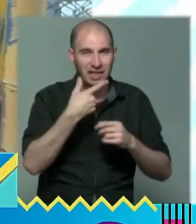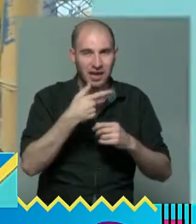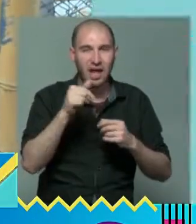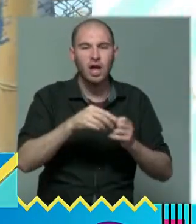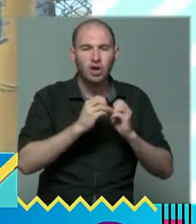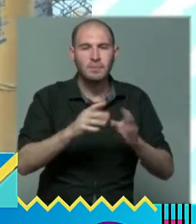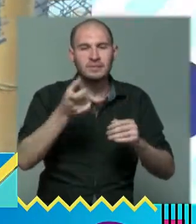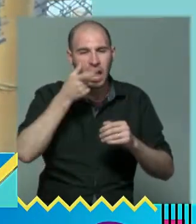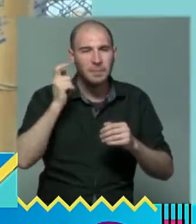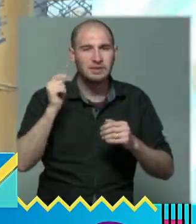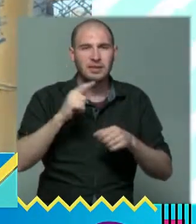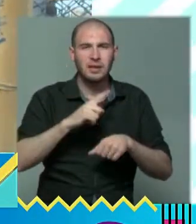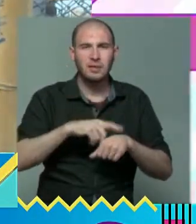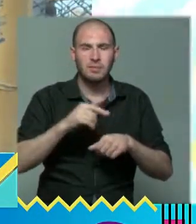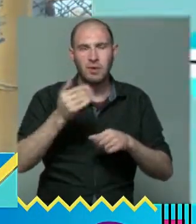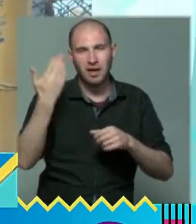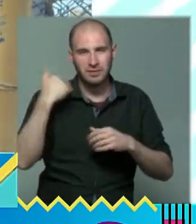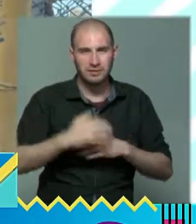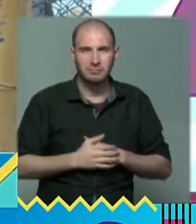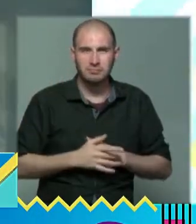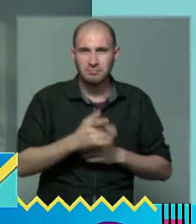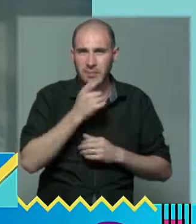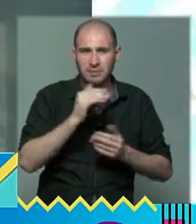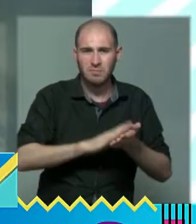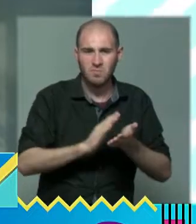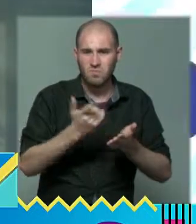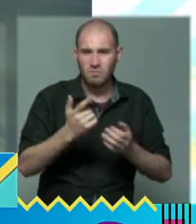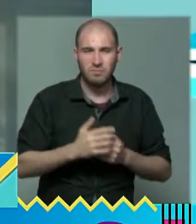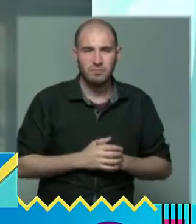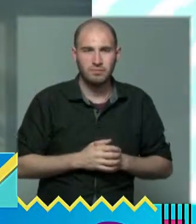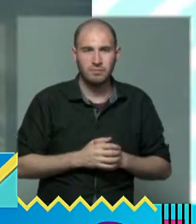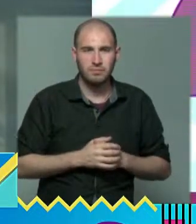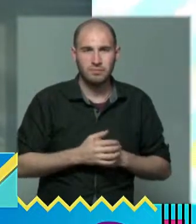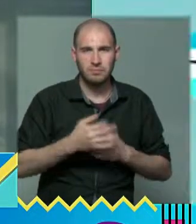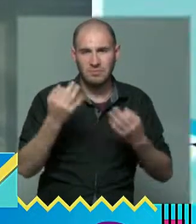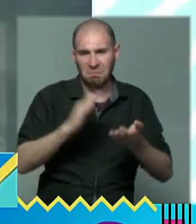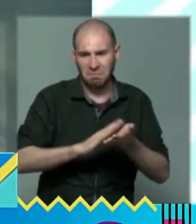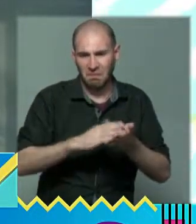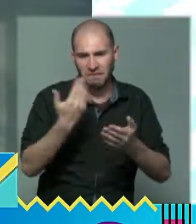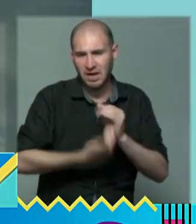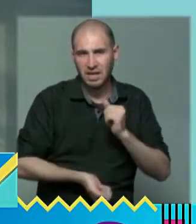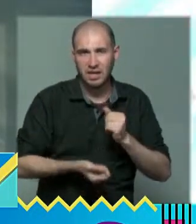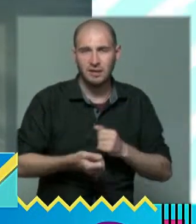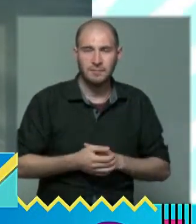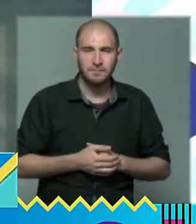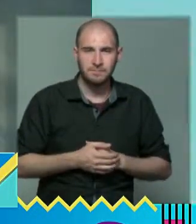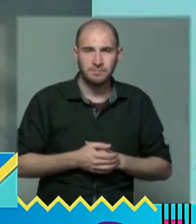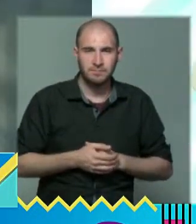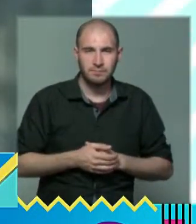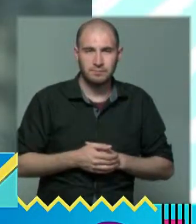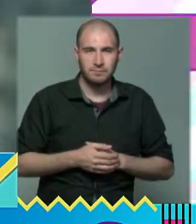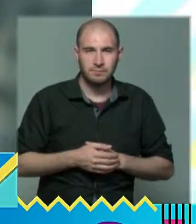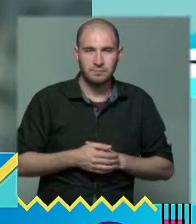una experiencia en la época del Jackie, que creo que no dio resultado, no, seguro que no dio resultado, que